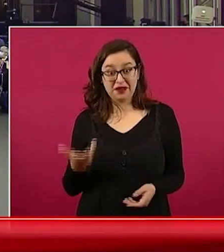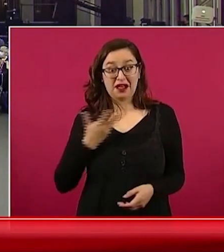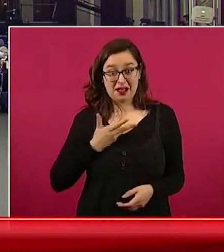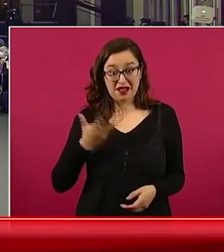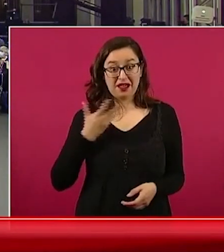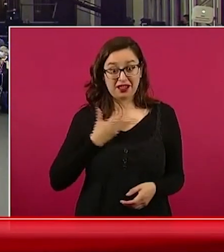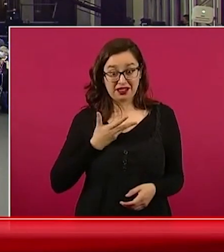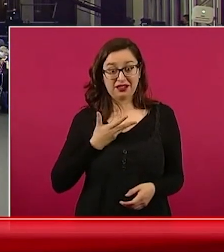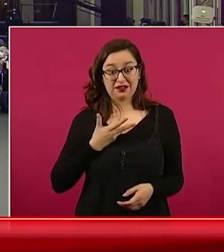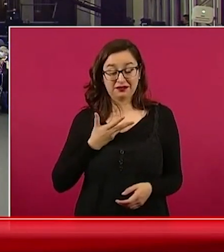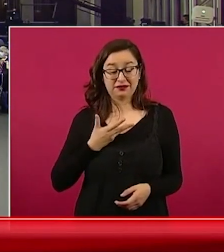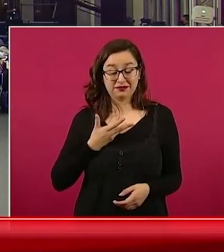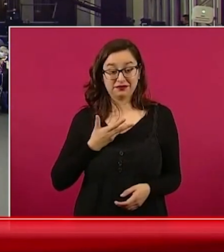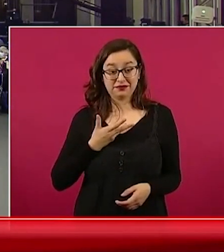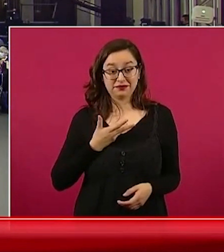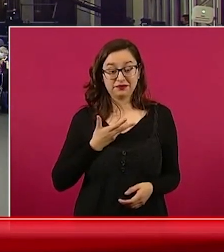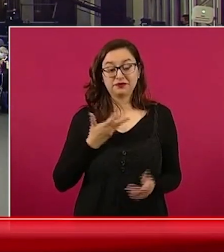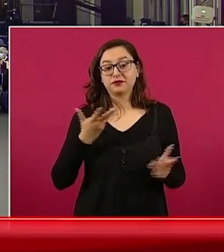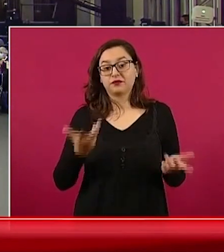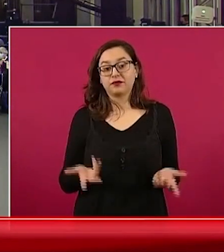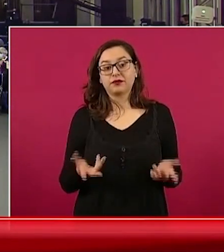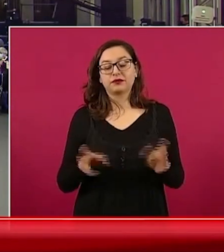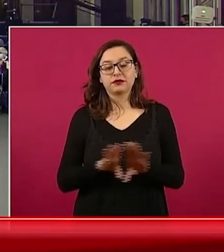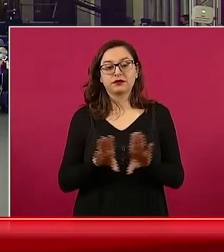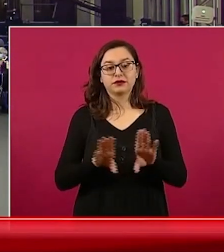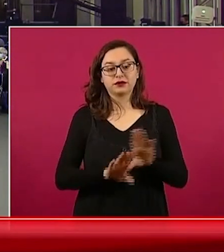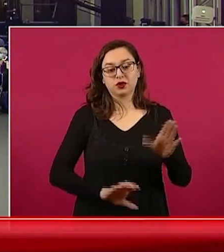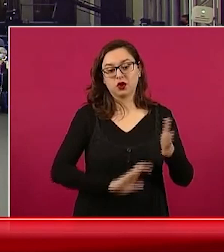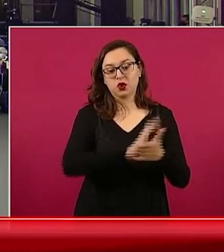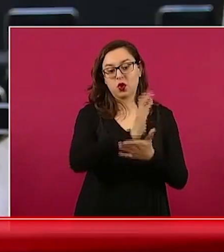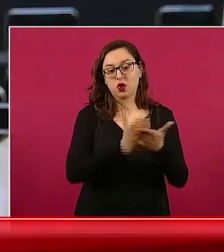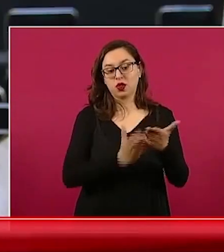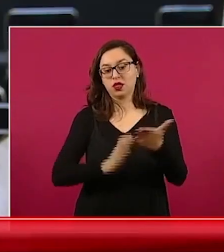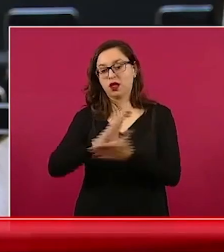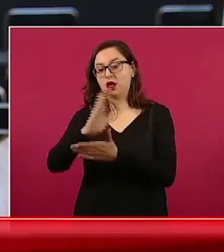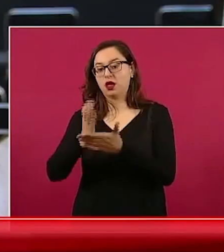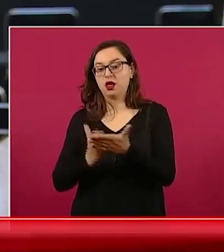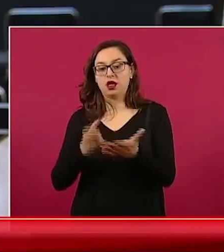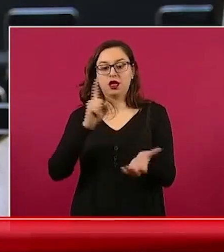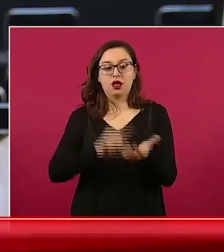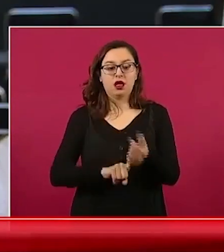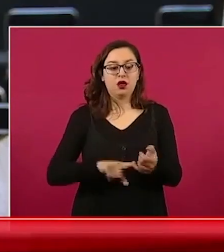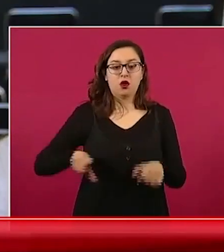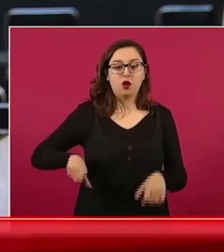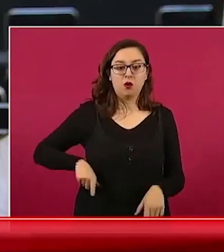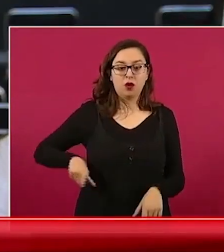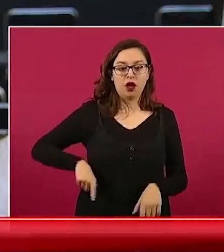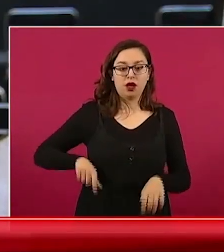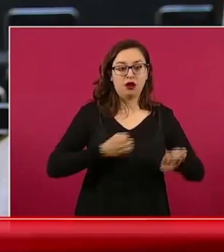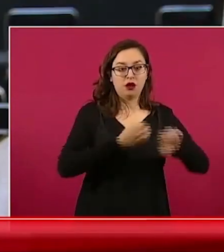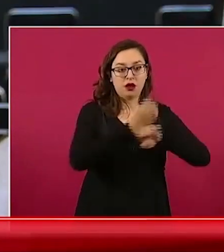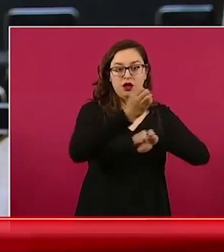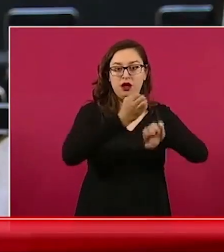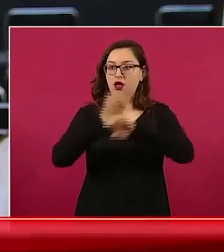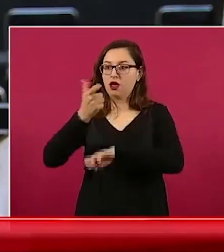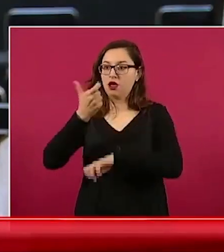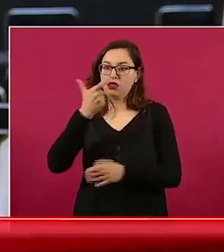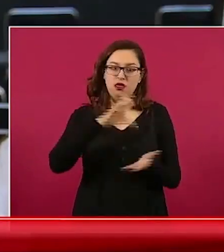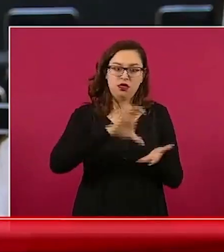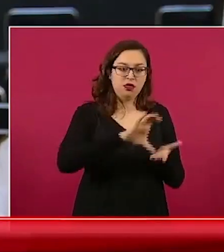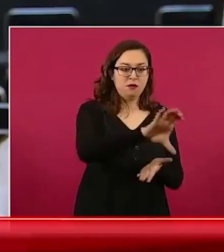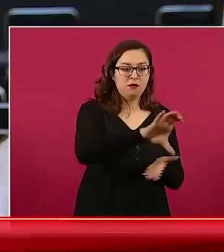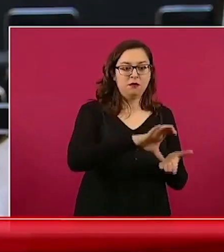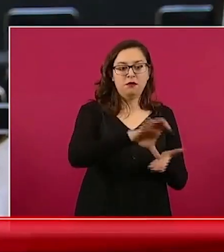obtienen jugosos contratos de publicidad de los gobiernos estatales. Así es como personas como Alejandro Ilagarri de